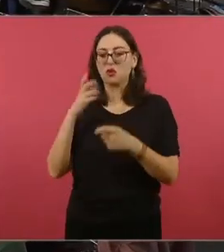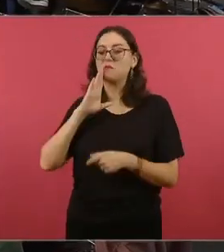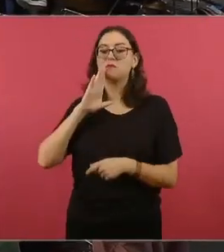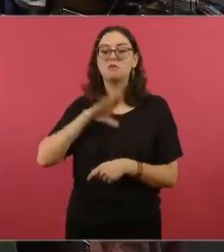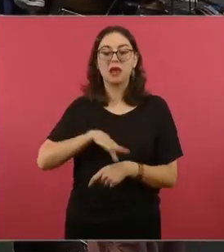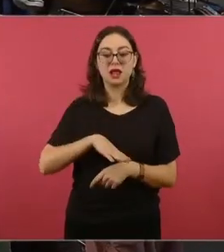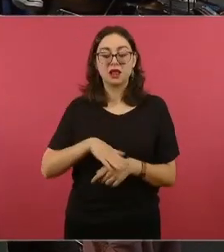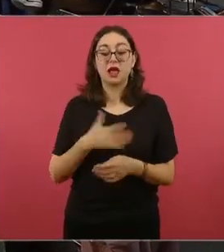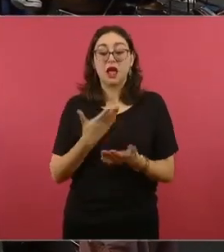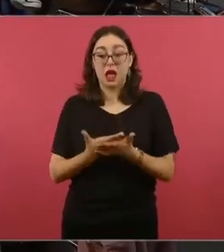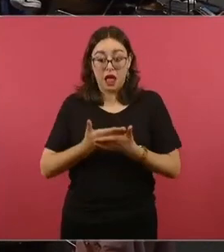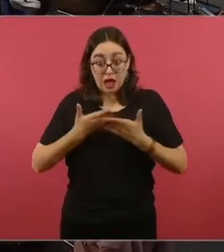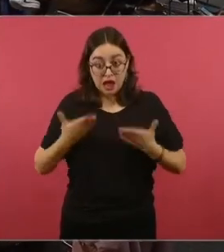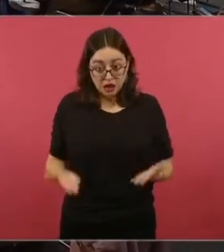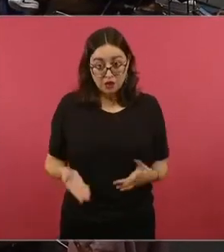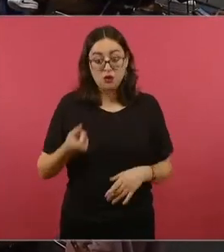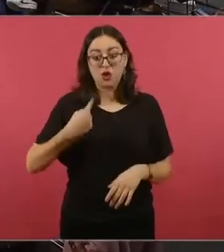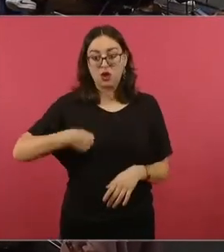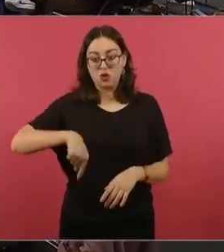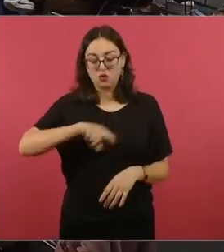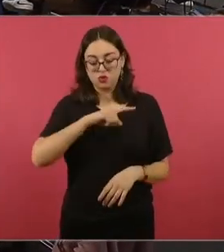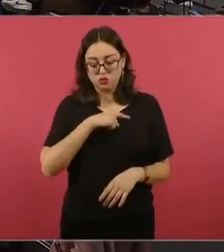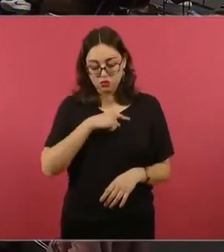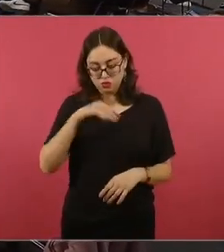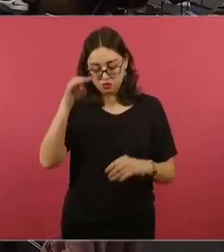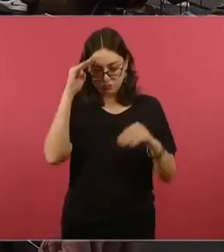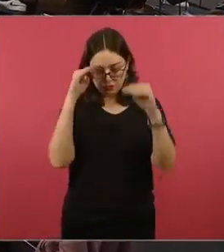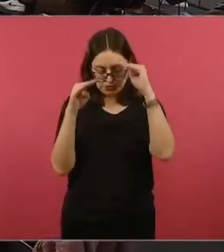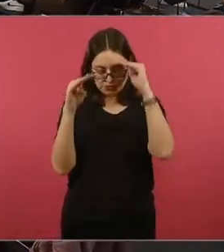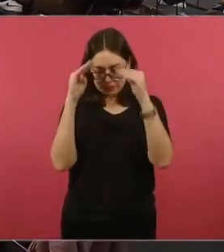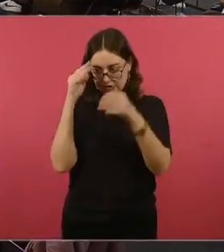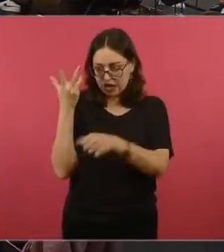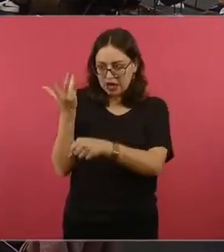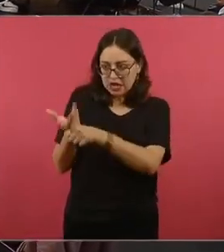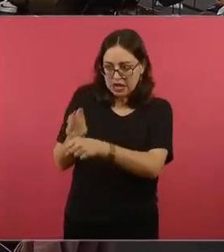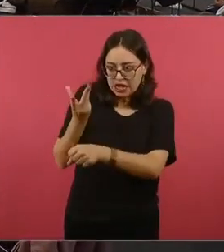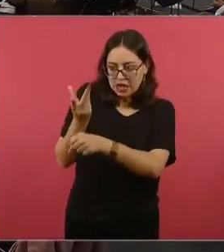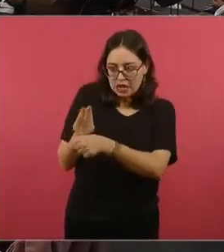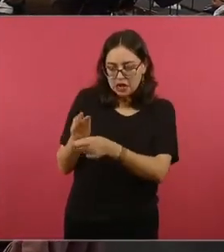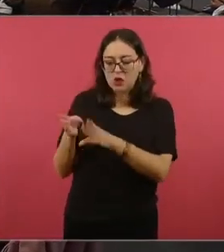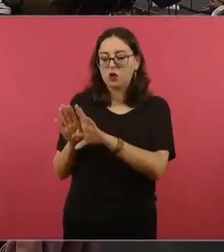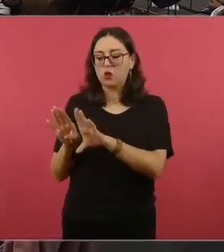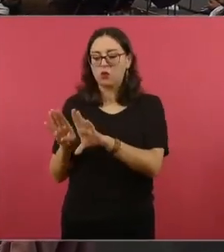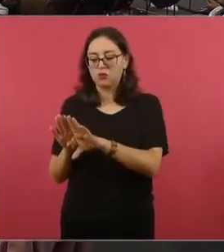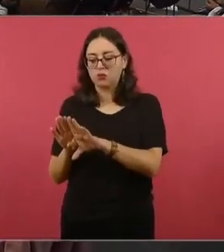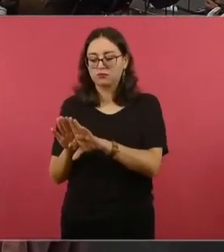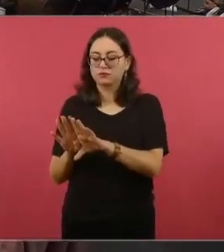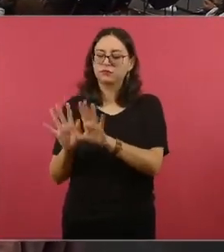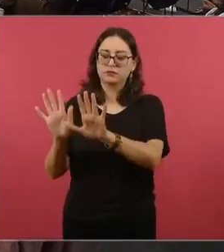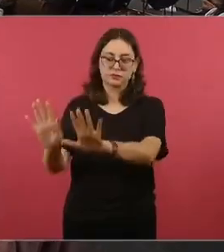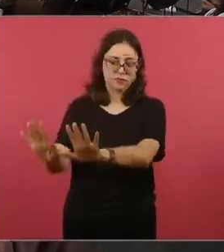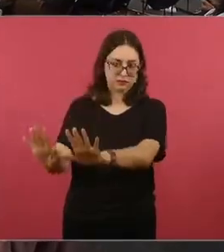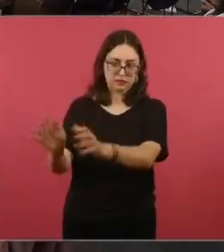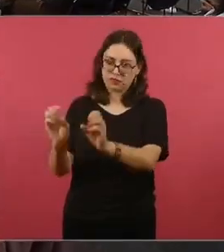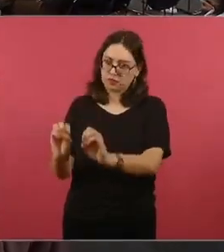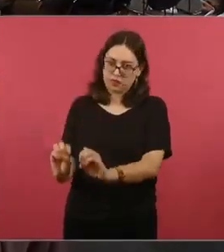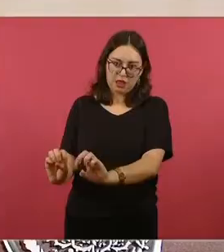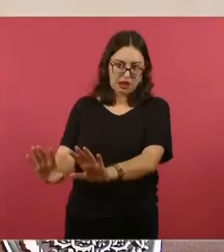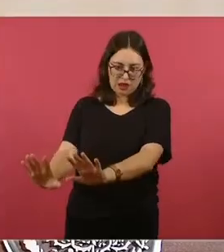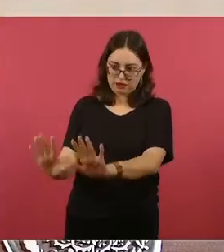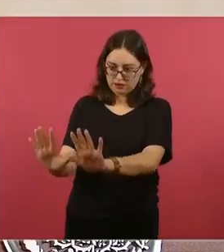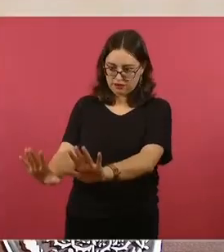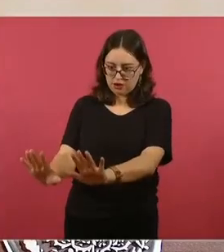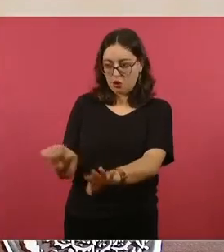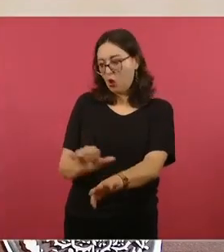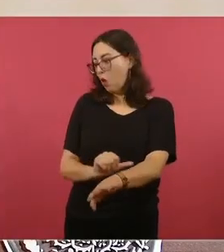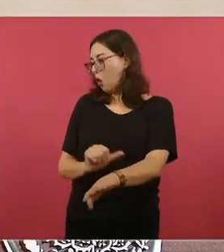Entonces, esa declinación, ¿cómo la hemos venido resolviendo? Pues con los nuevos pozos,